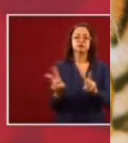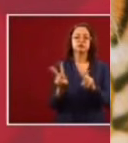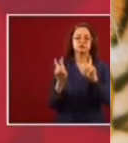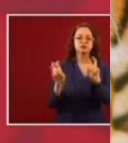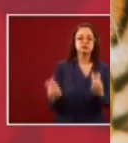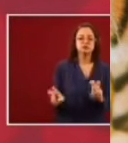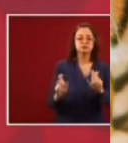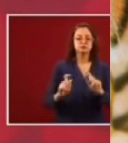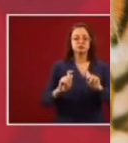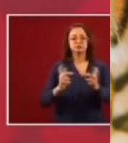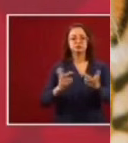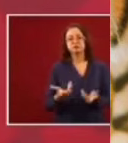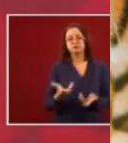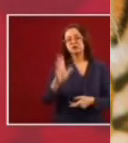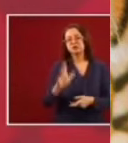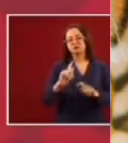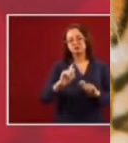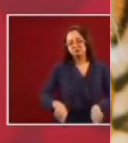O sea,